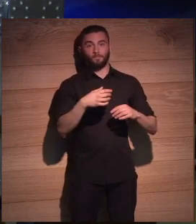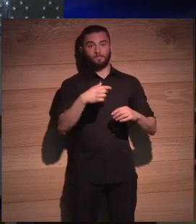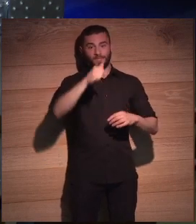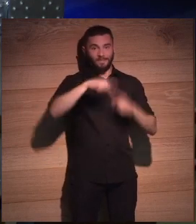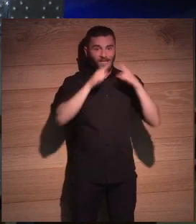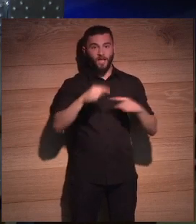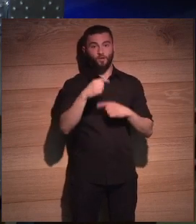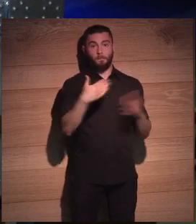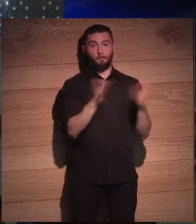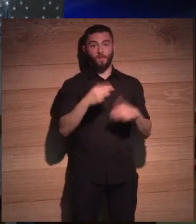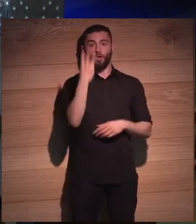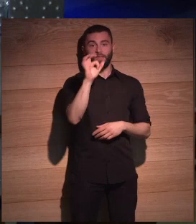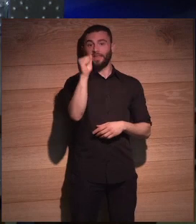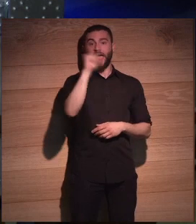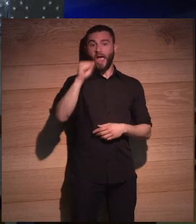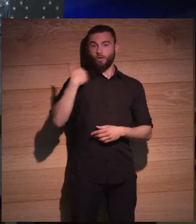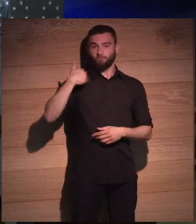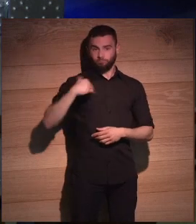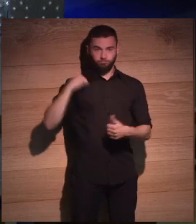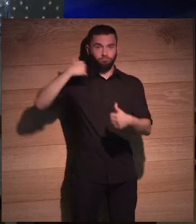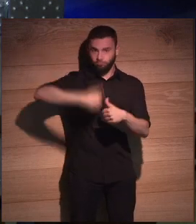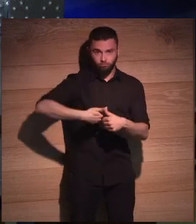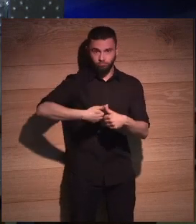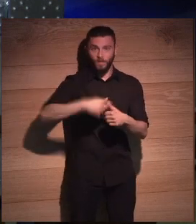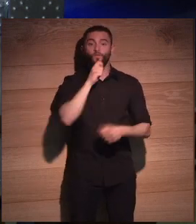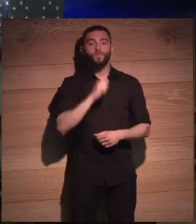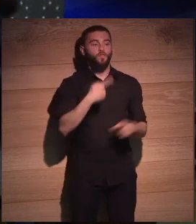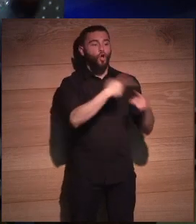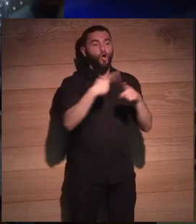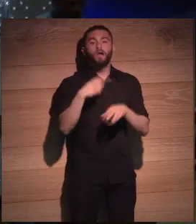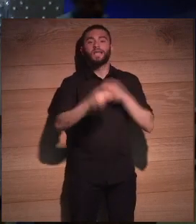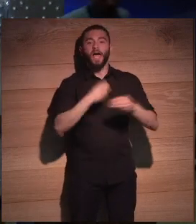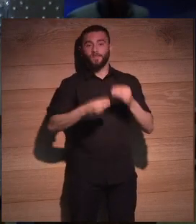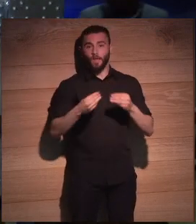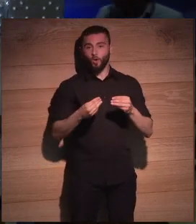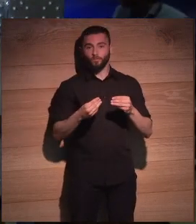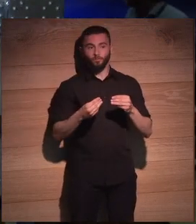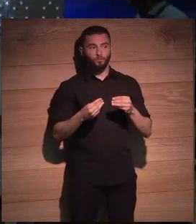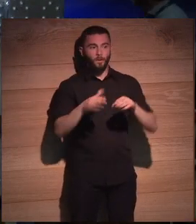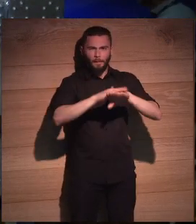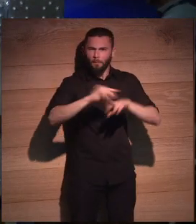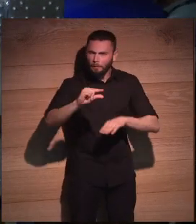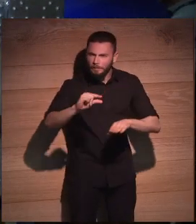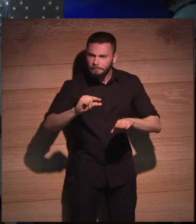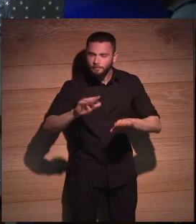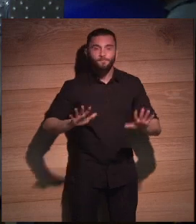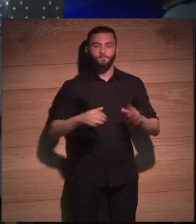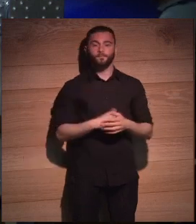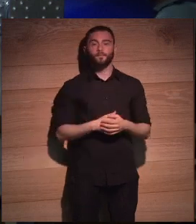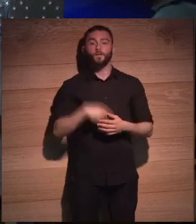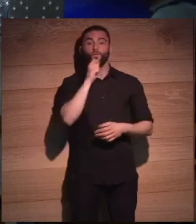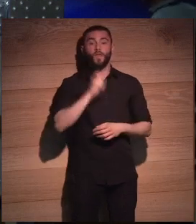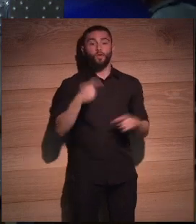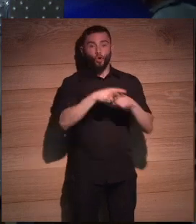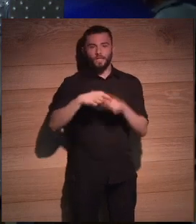hito. Cosas que hacemos en la fundación tienen mucho... Perdón, un segundo. Sí. Cosas que hacemos en la